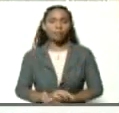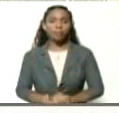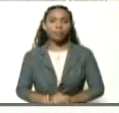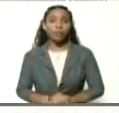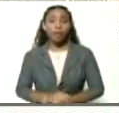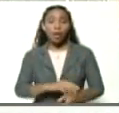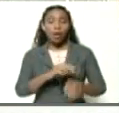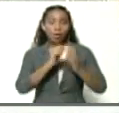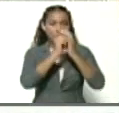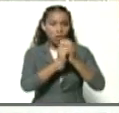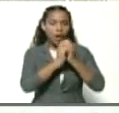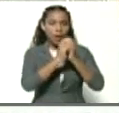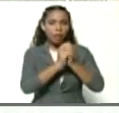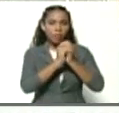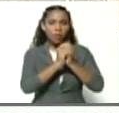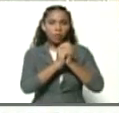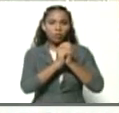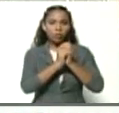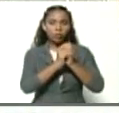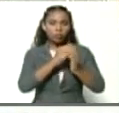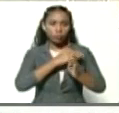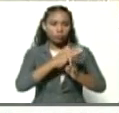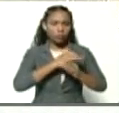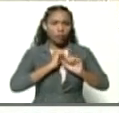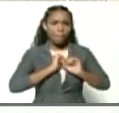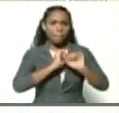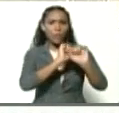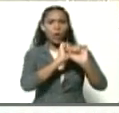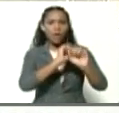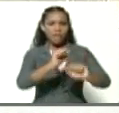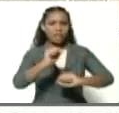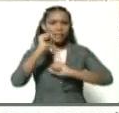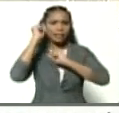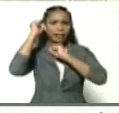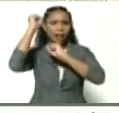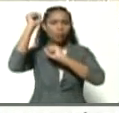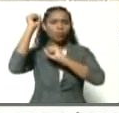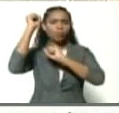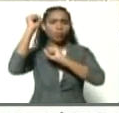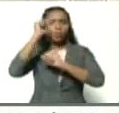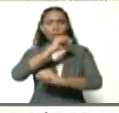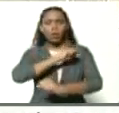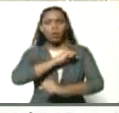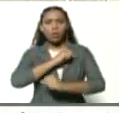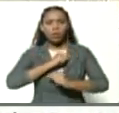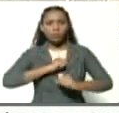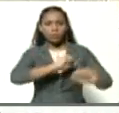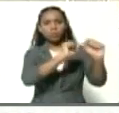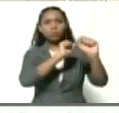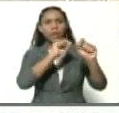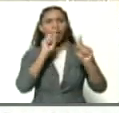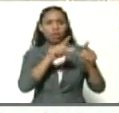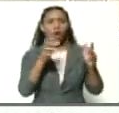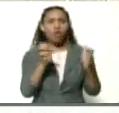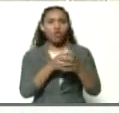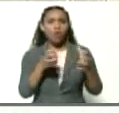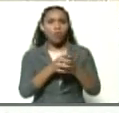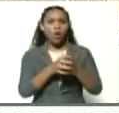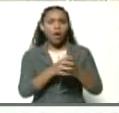Por ellos combatiremos y venceremos. Combatiremos a estos grupos